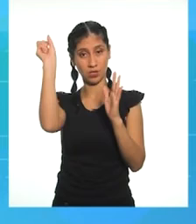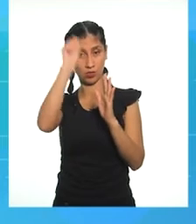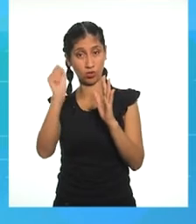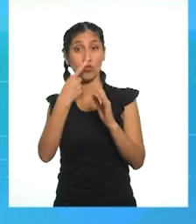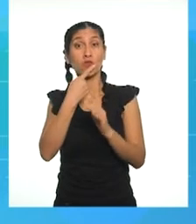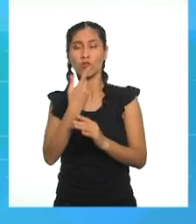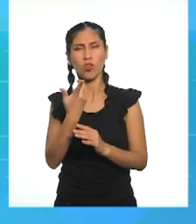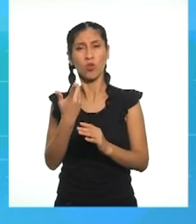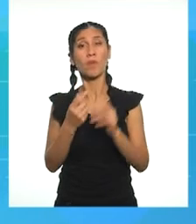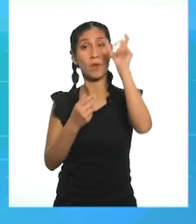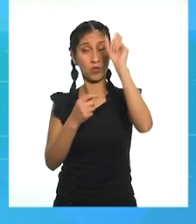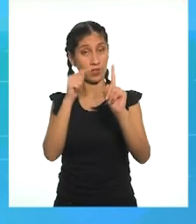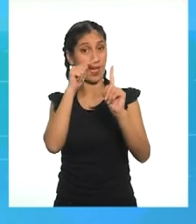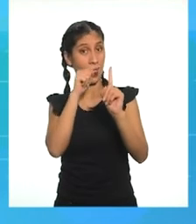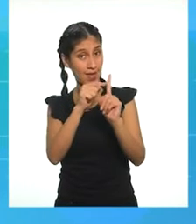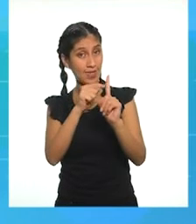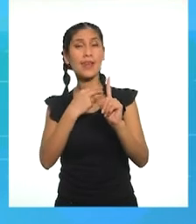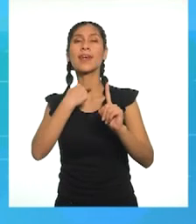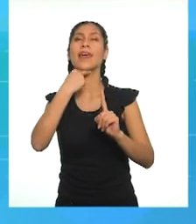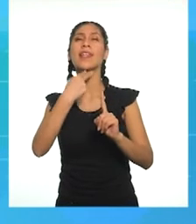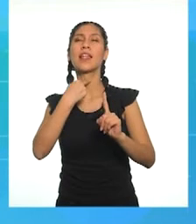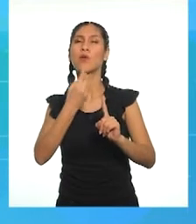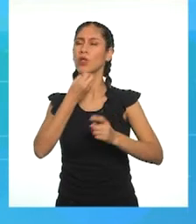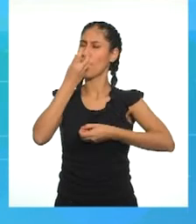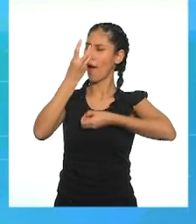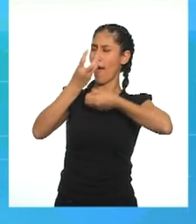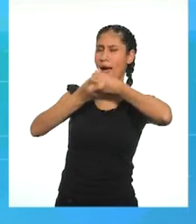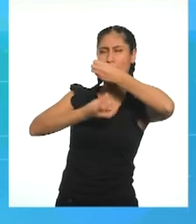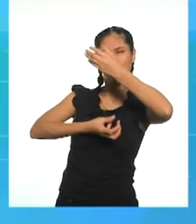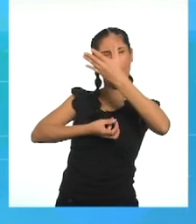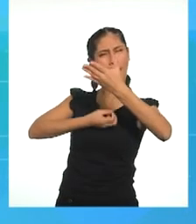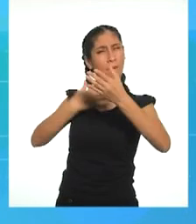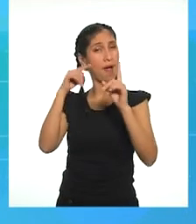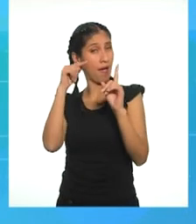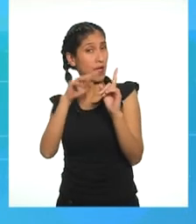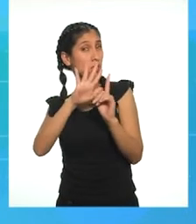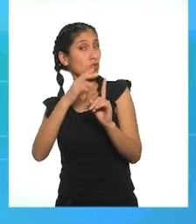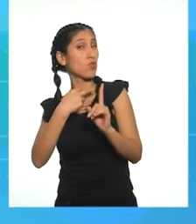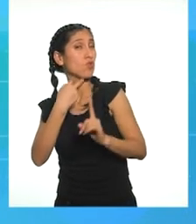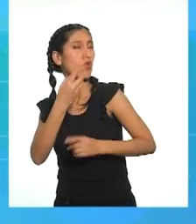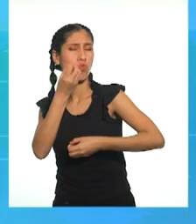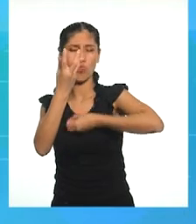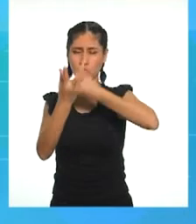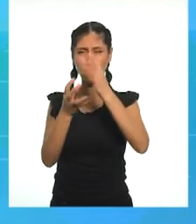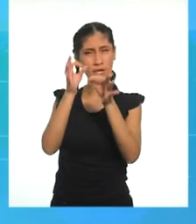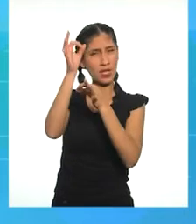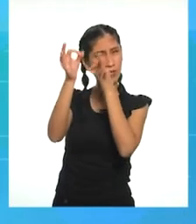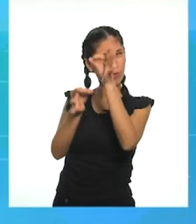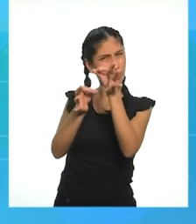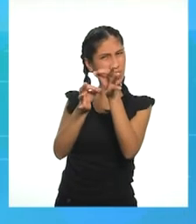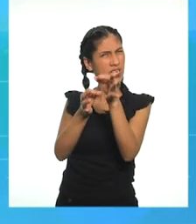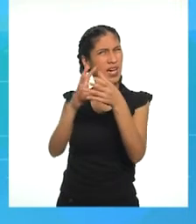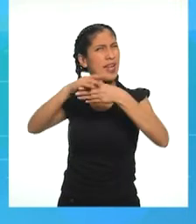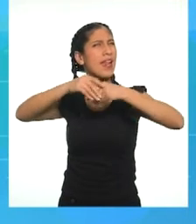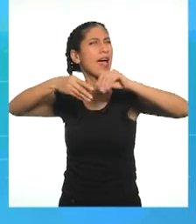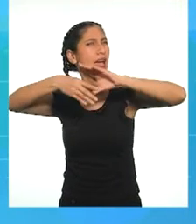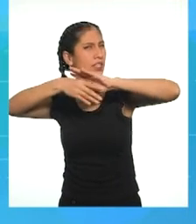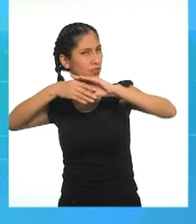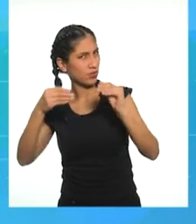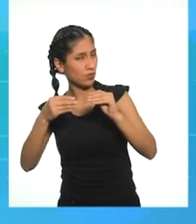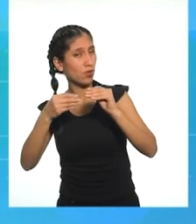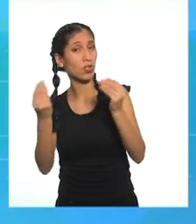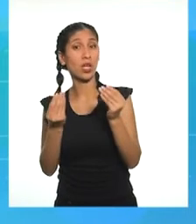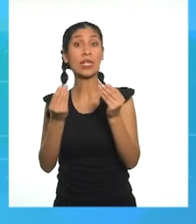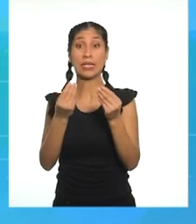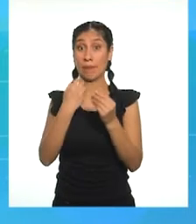un narrador, que es la voz que cuenta. Esta voz cuenta hechos o acontecimientos que son realizados